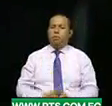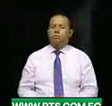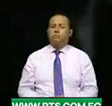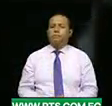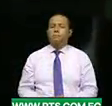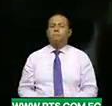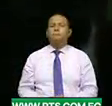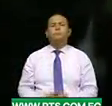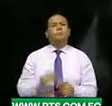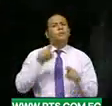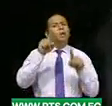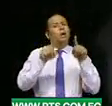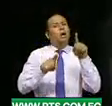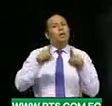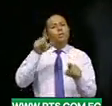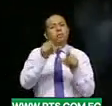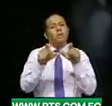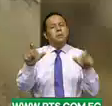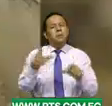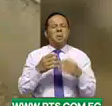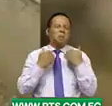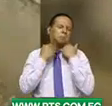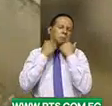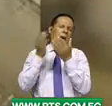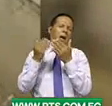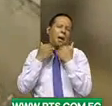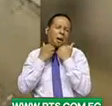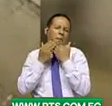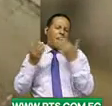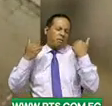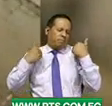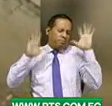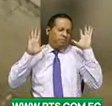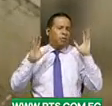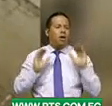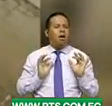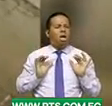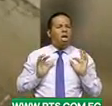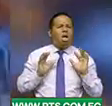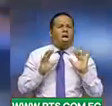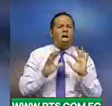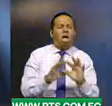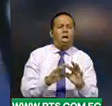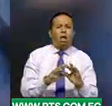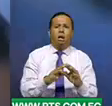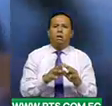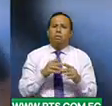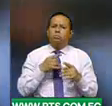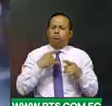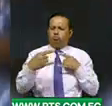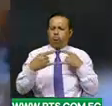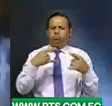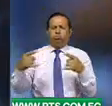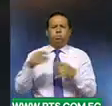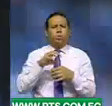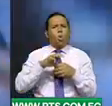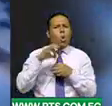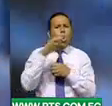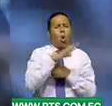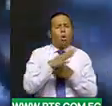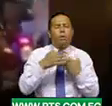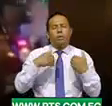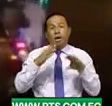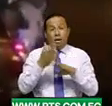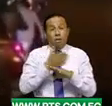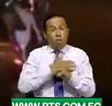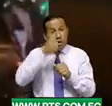En algunos casos, la falta de conciencia de algunos ciudadanos para evitar el contagio de COVID-19, lo que claramente se pudo evidenciar en las fiestas de